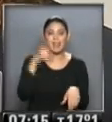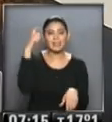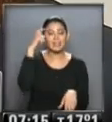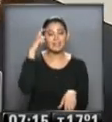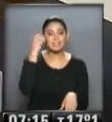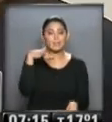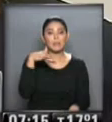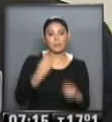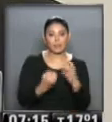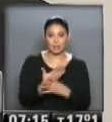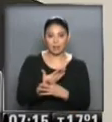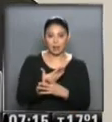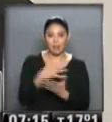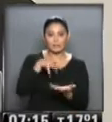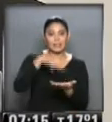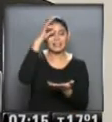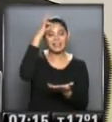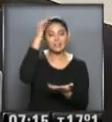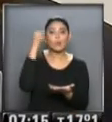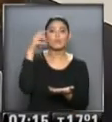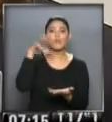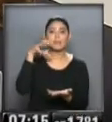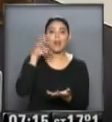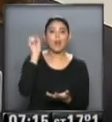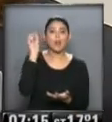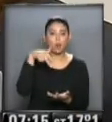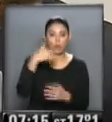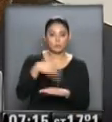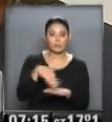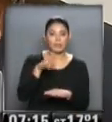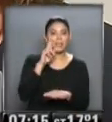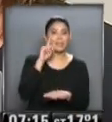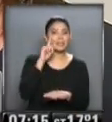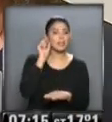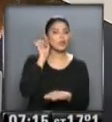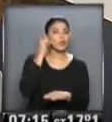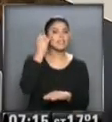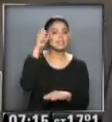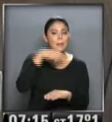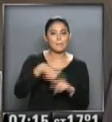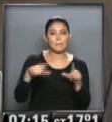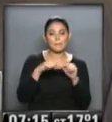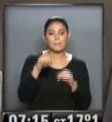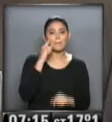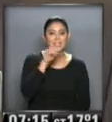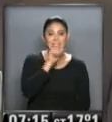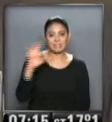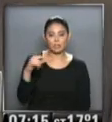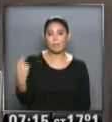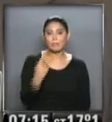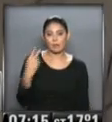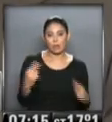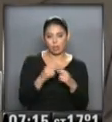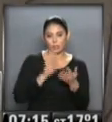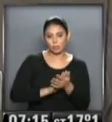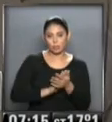de la mañana, en el Teatro Municipal Colón, es la cita, ubicado en Hipólito Yrigoyen al 1600, se va a inaugurar el primer encuentro por la democratización